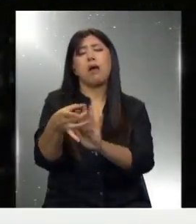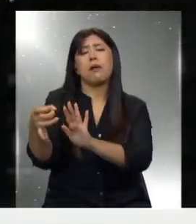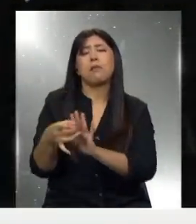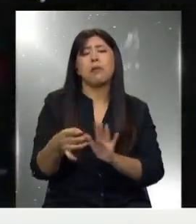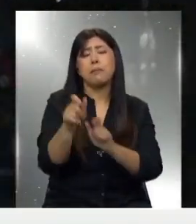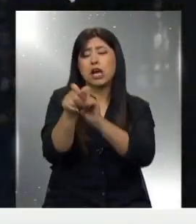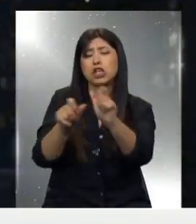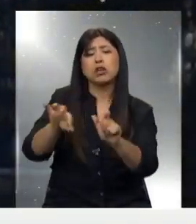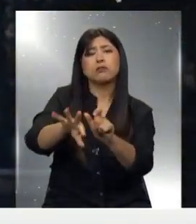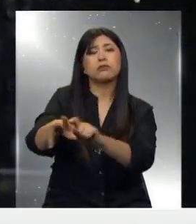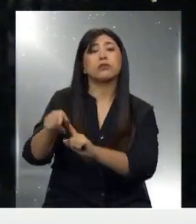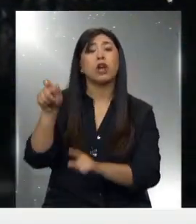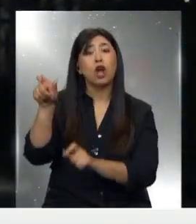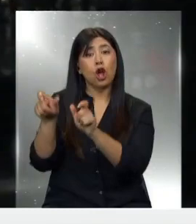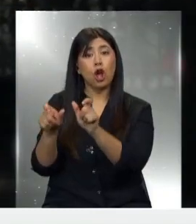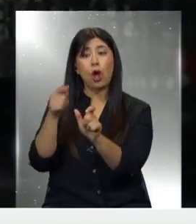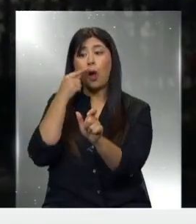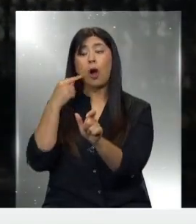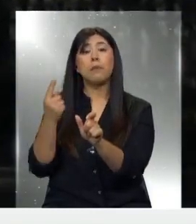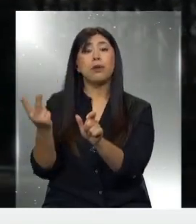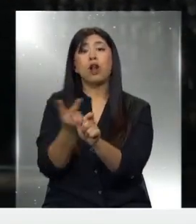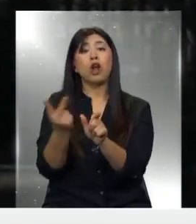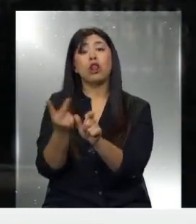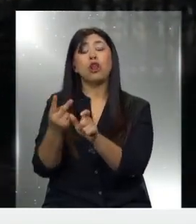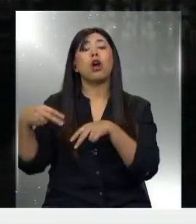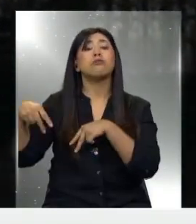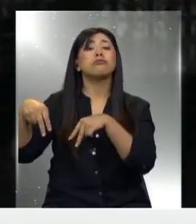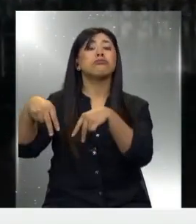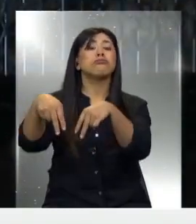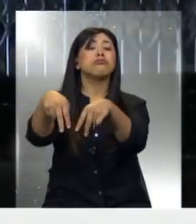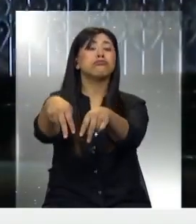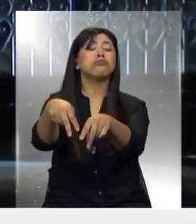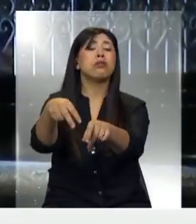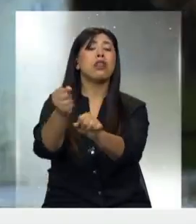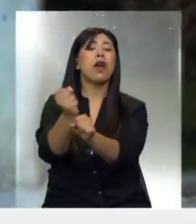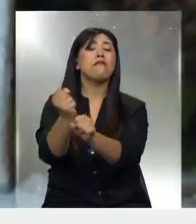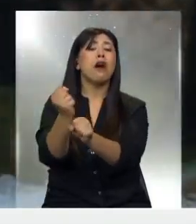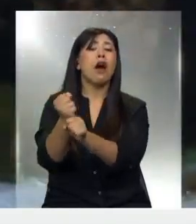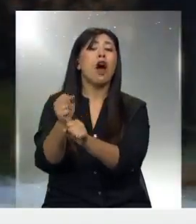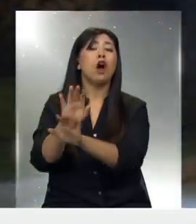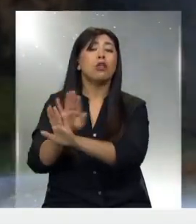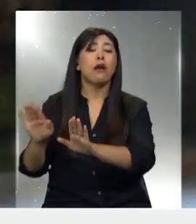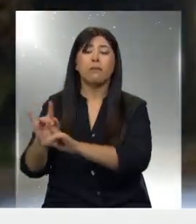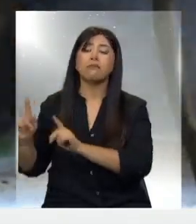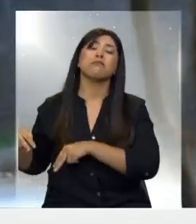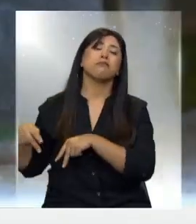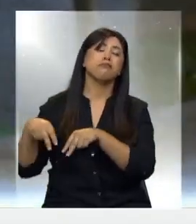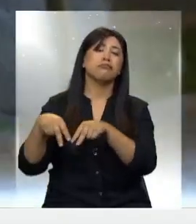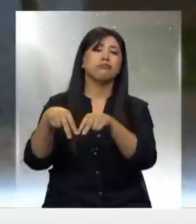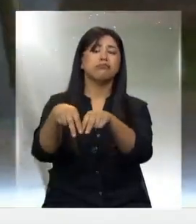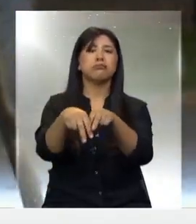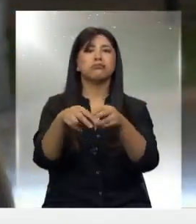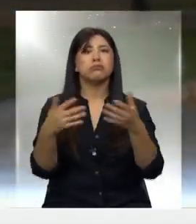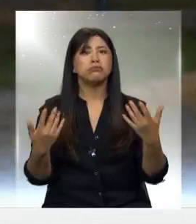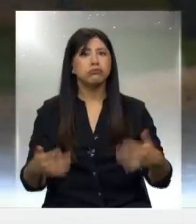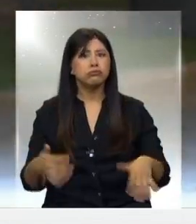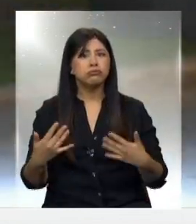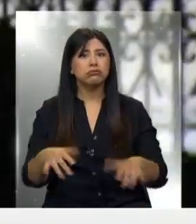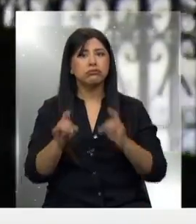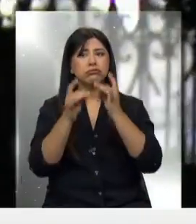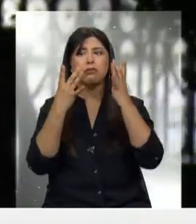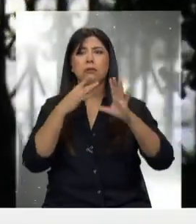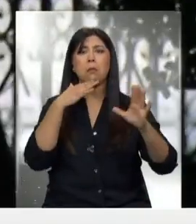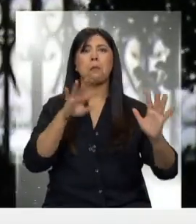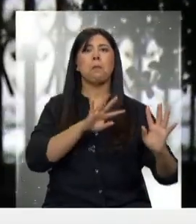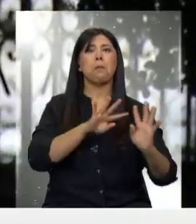estaba acompañado de una colega del trabajo. Ambos caminaban por el sector de calle Miraflores cuando sorpresiva y violentamente fueron